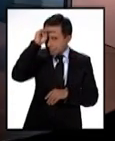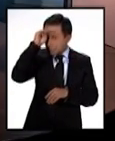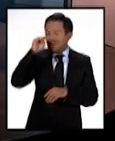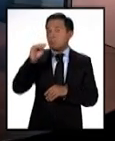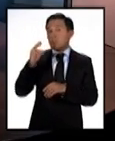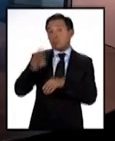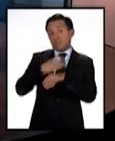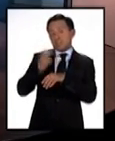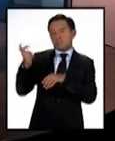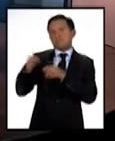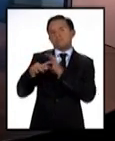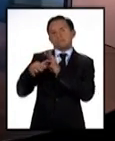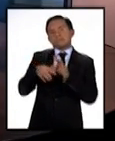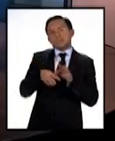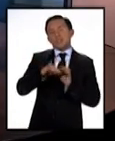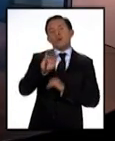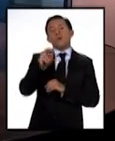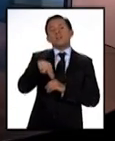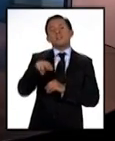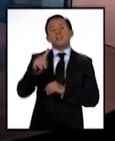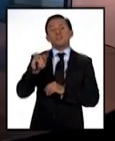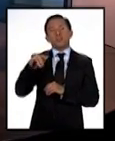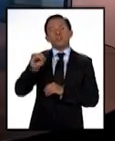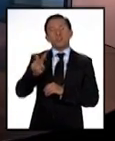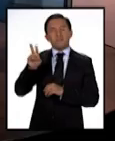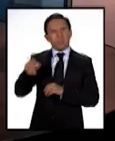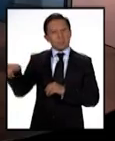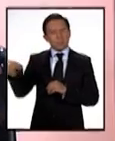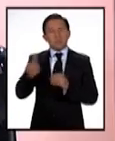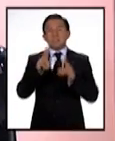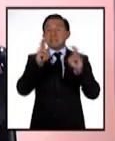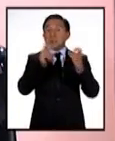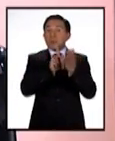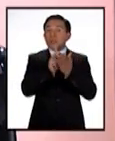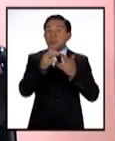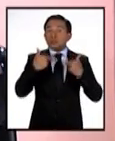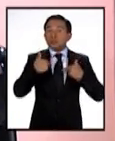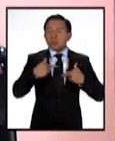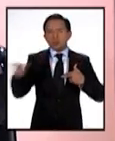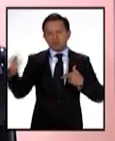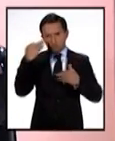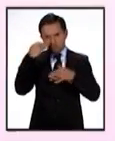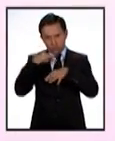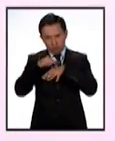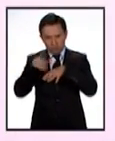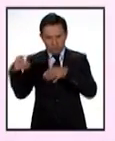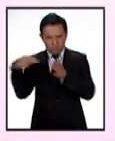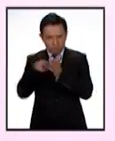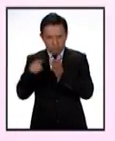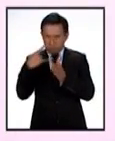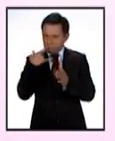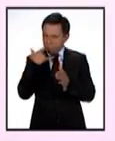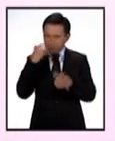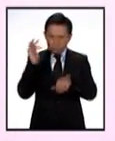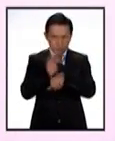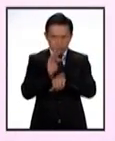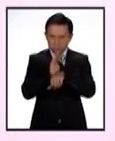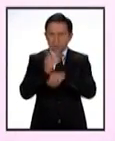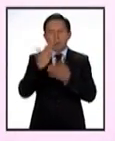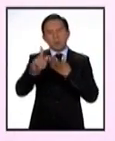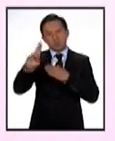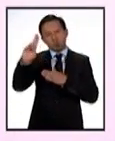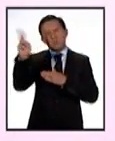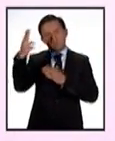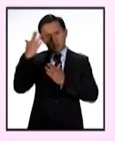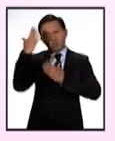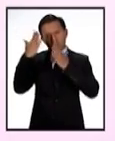defensor de los derechos humanos de trinchera, en el lugar de los hechos. Y es también un académico, alguien que ha reflexionado mucho sobre